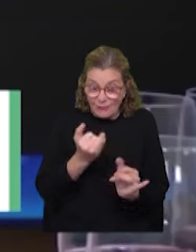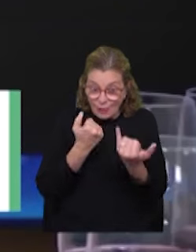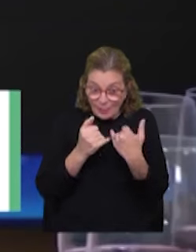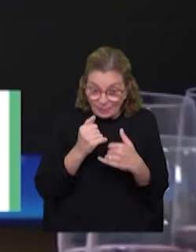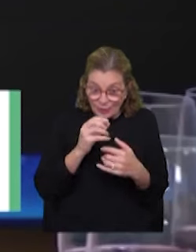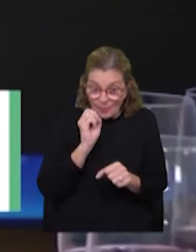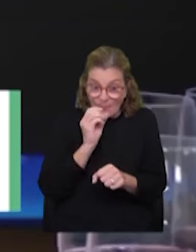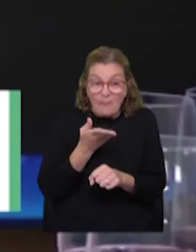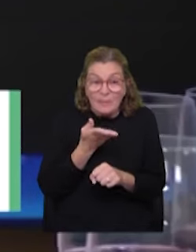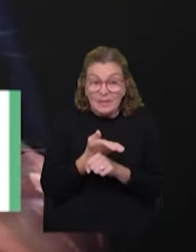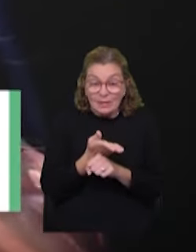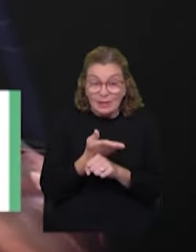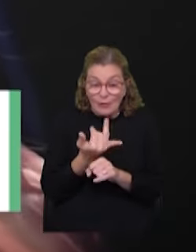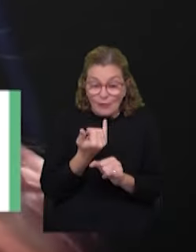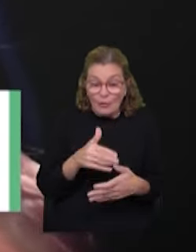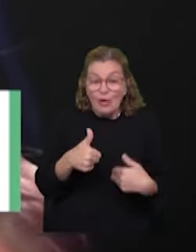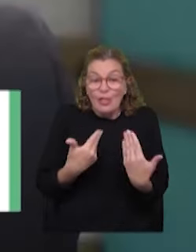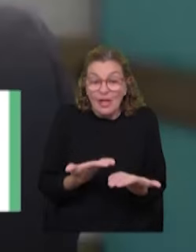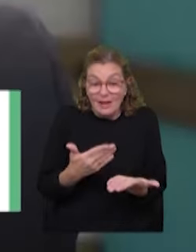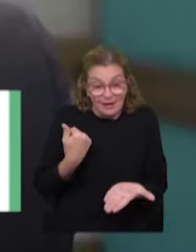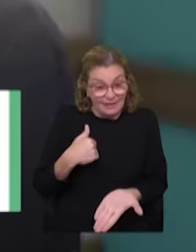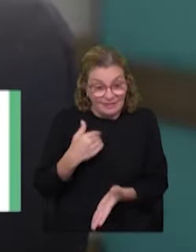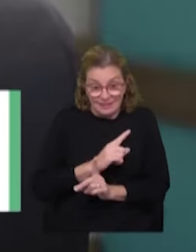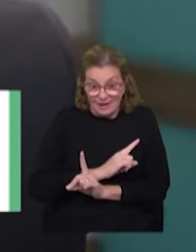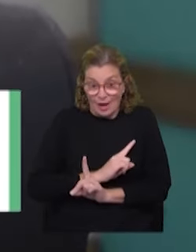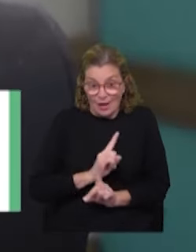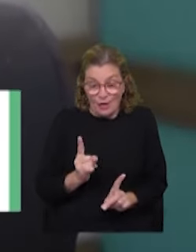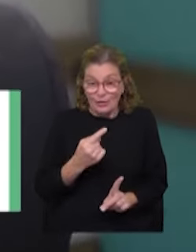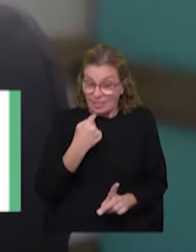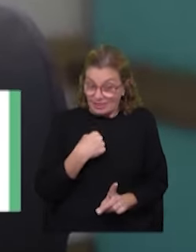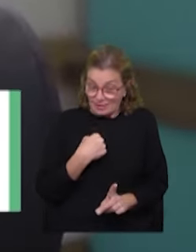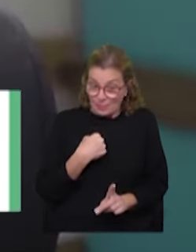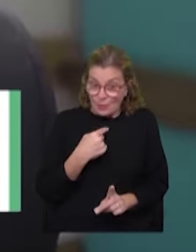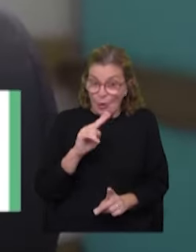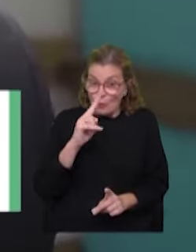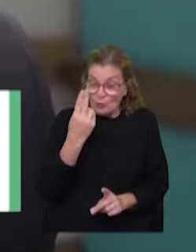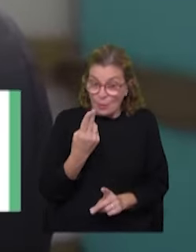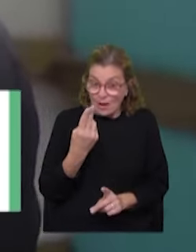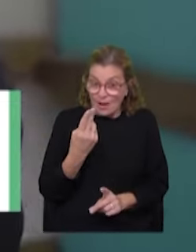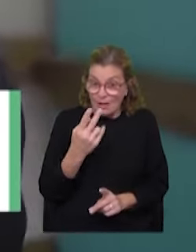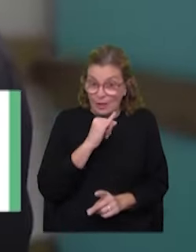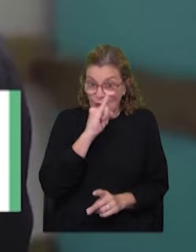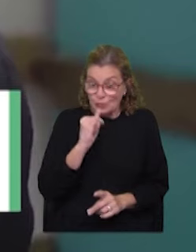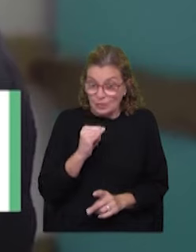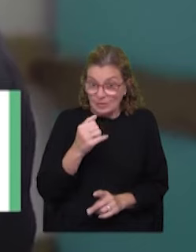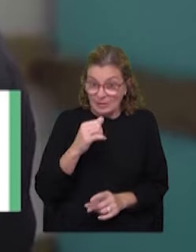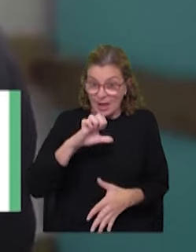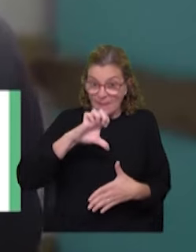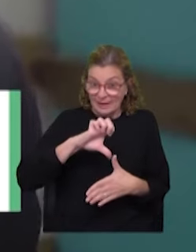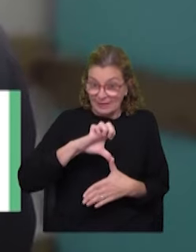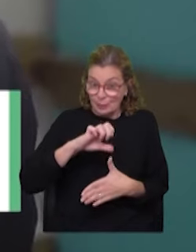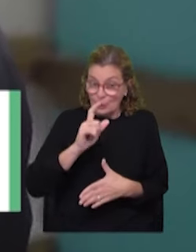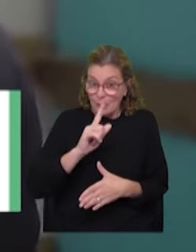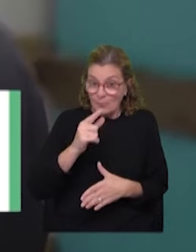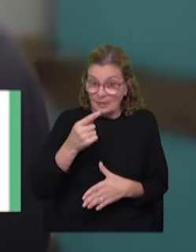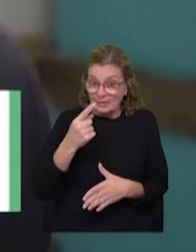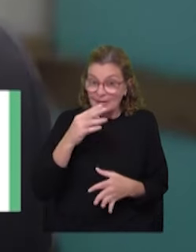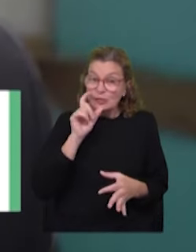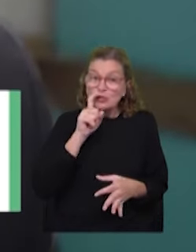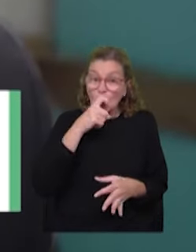ad cuando ped no entregan información a la Argentina le decimos a Uruguay le decimos la suiza de América del Sur no porque haga